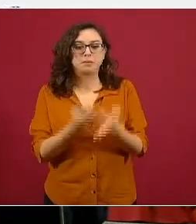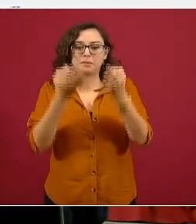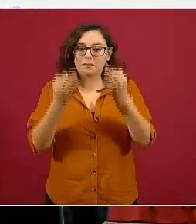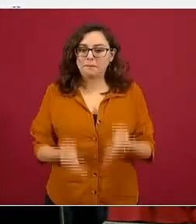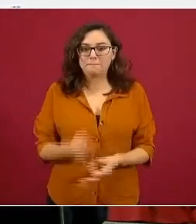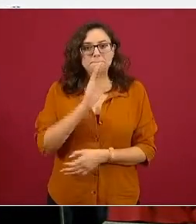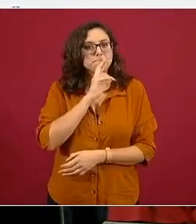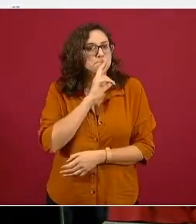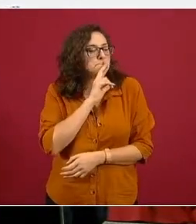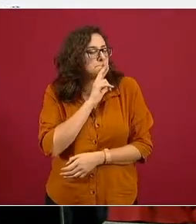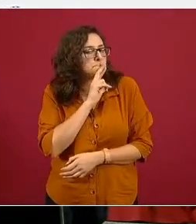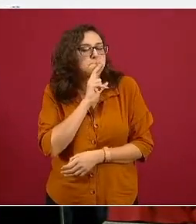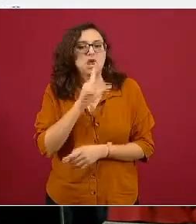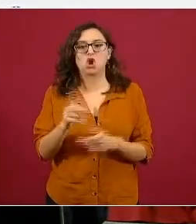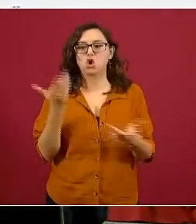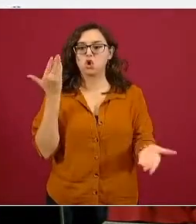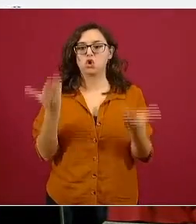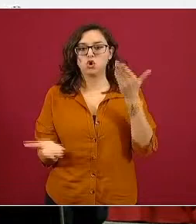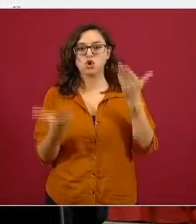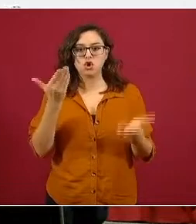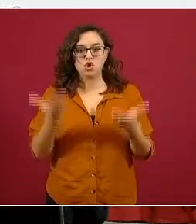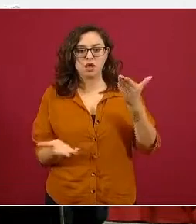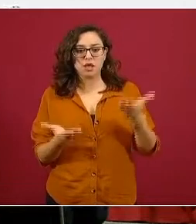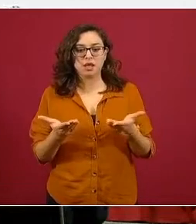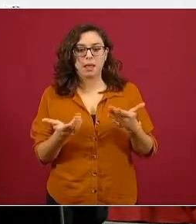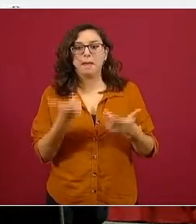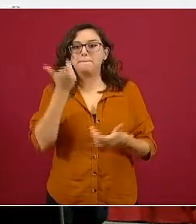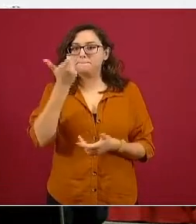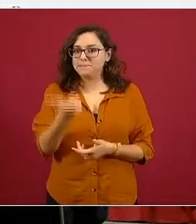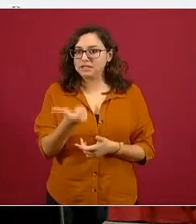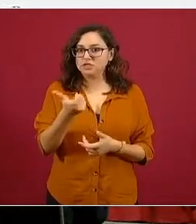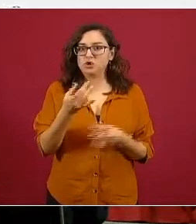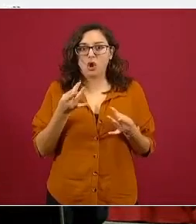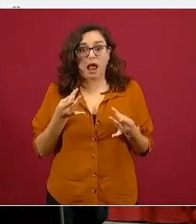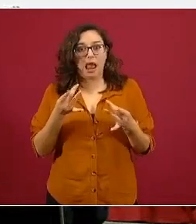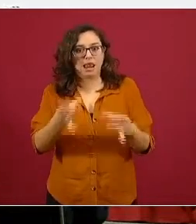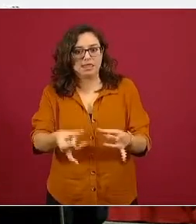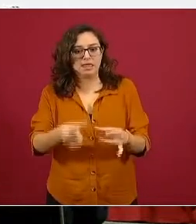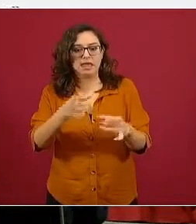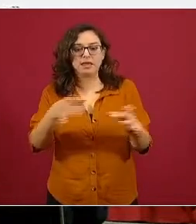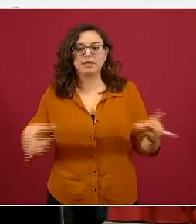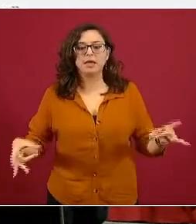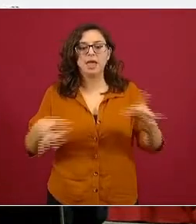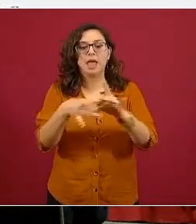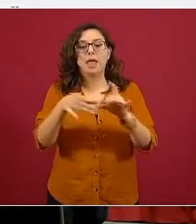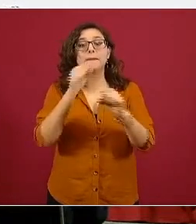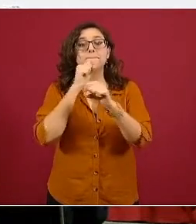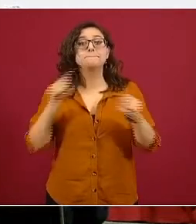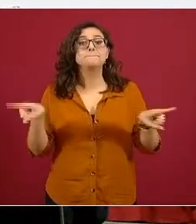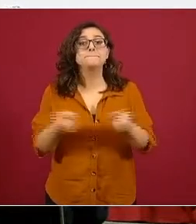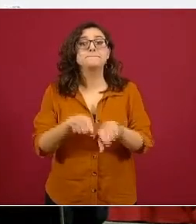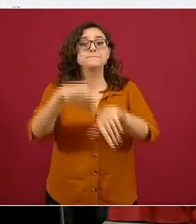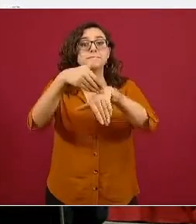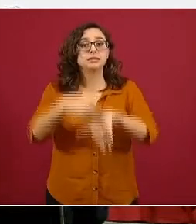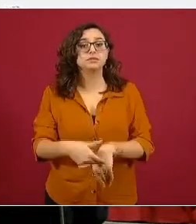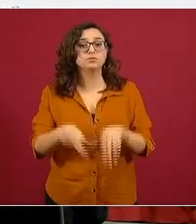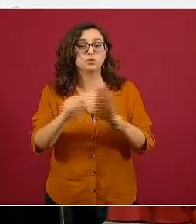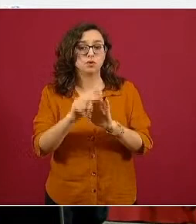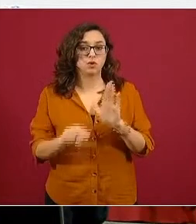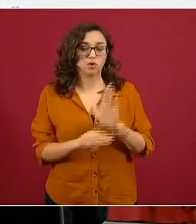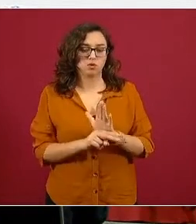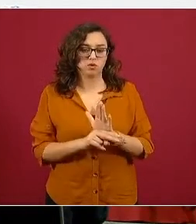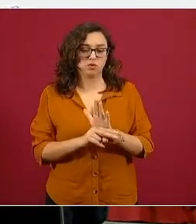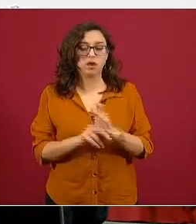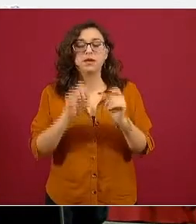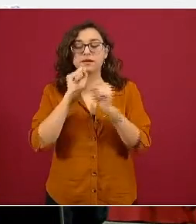año respecto a calidad de precio y en apego a lo que señale la normatividad vigente,